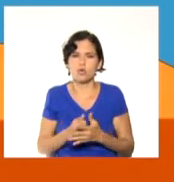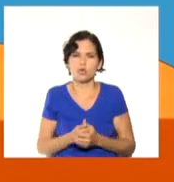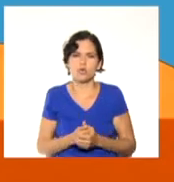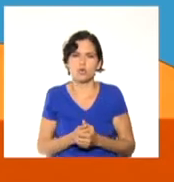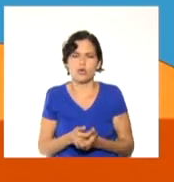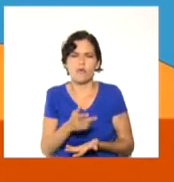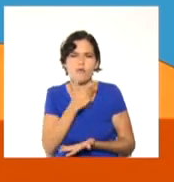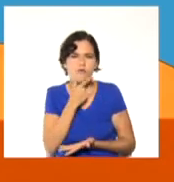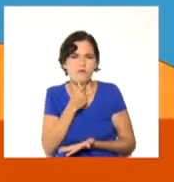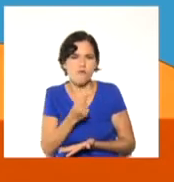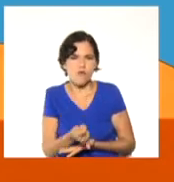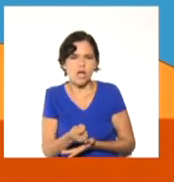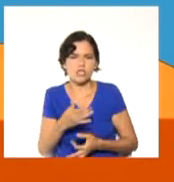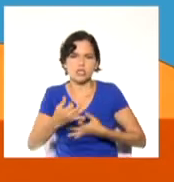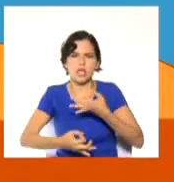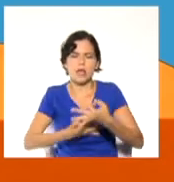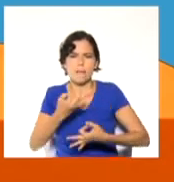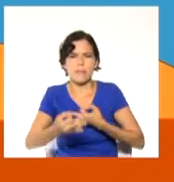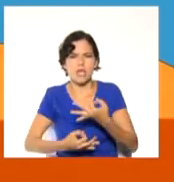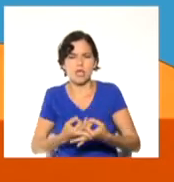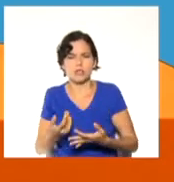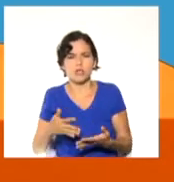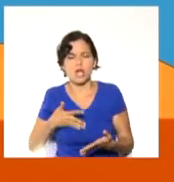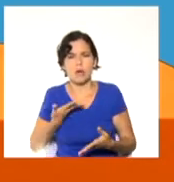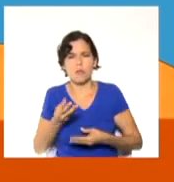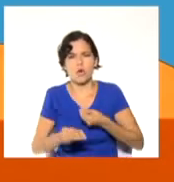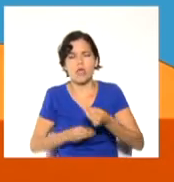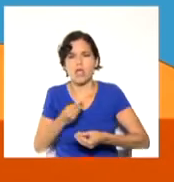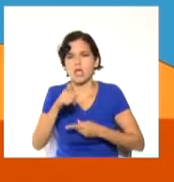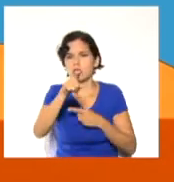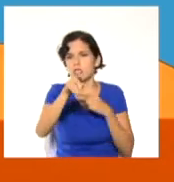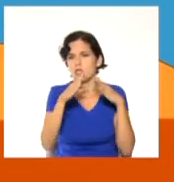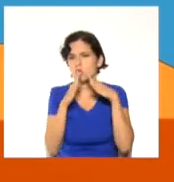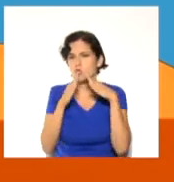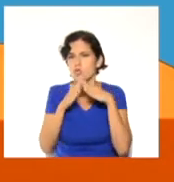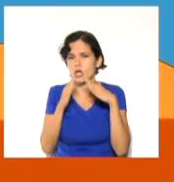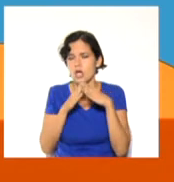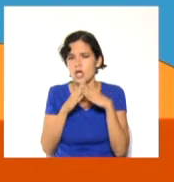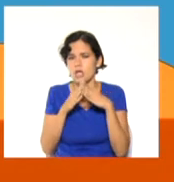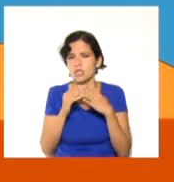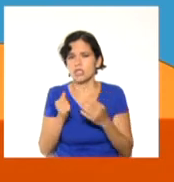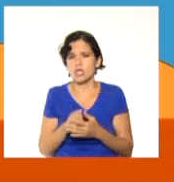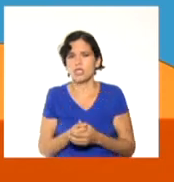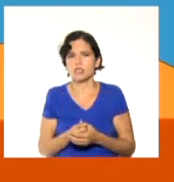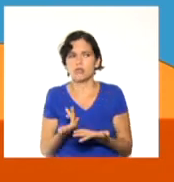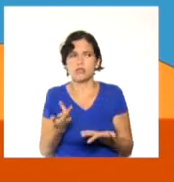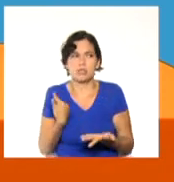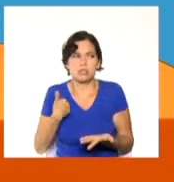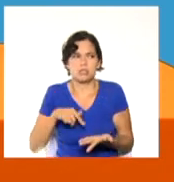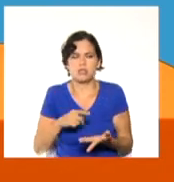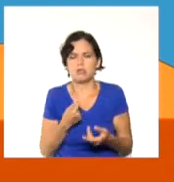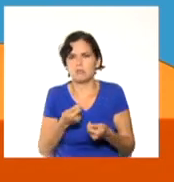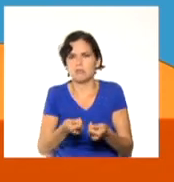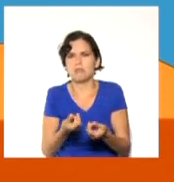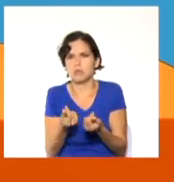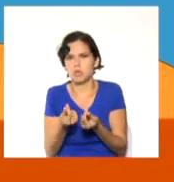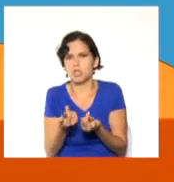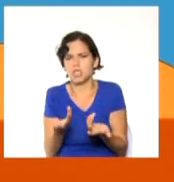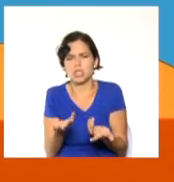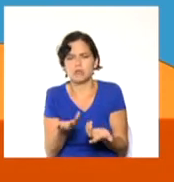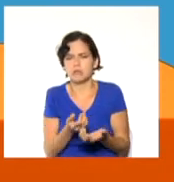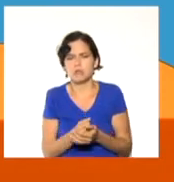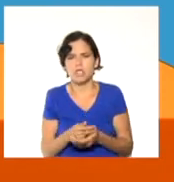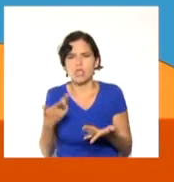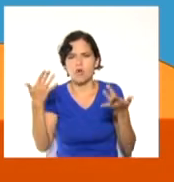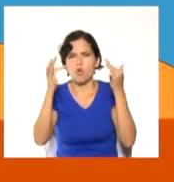y sencilla explicación que la puedes hacer desde tu casa sin invertir tantos recursos y